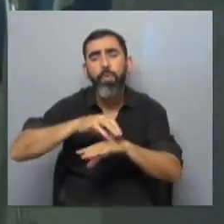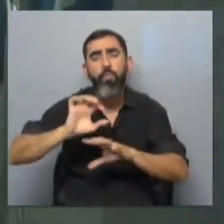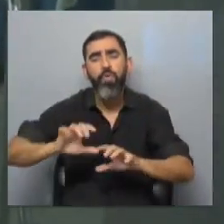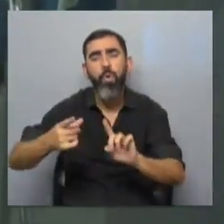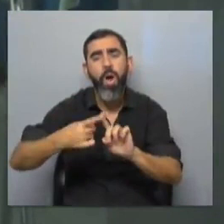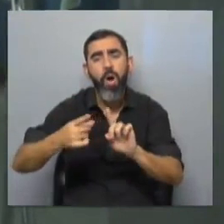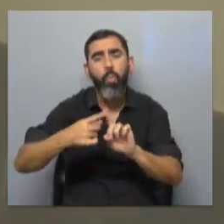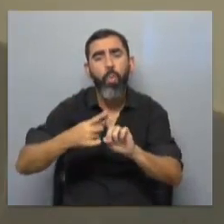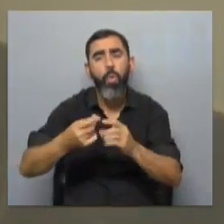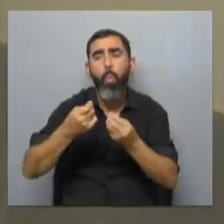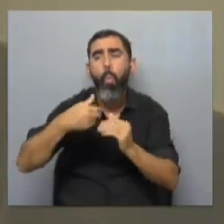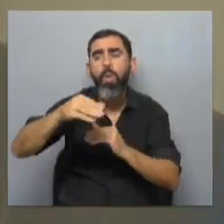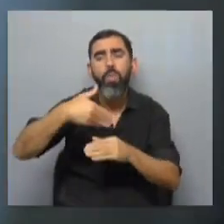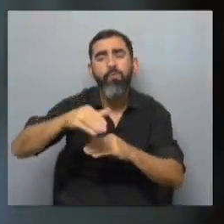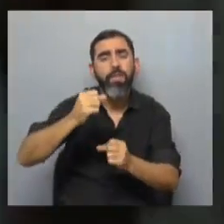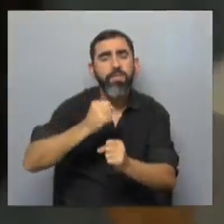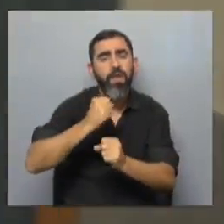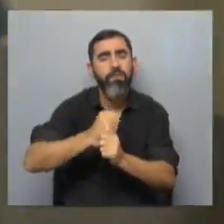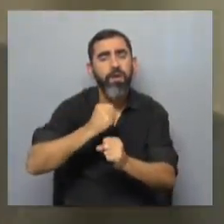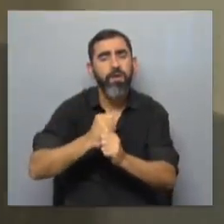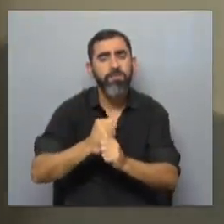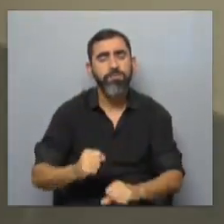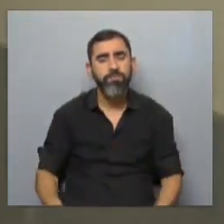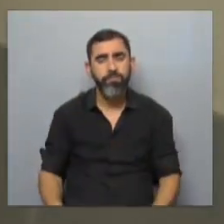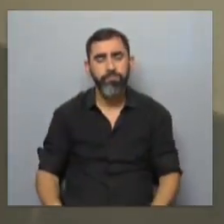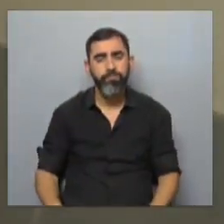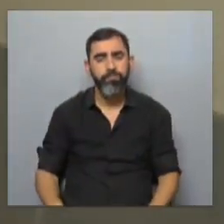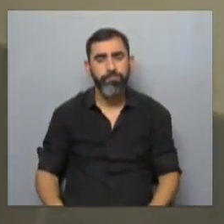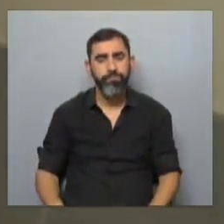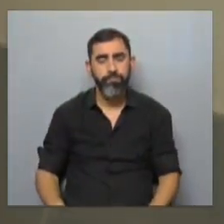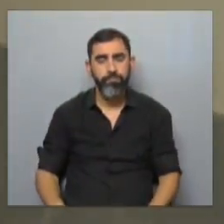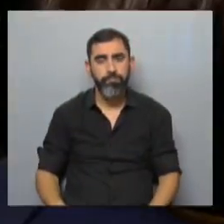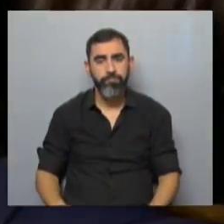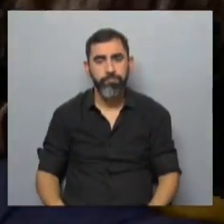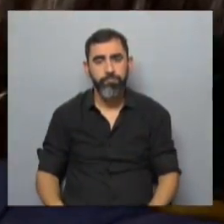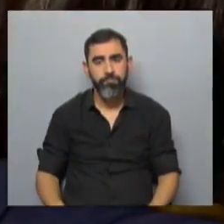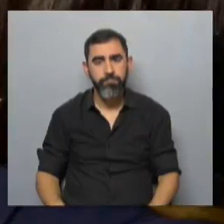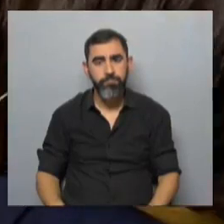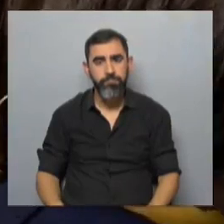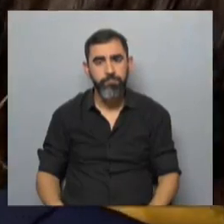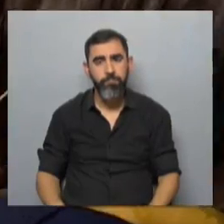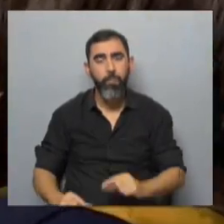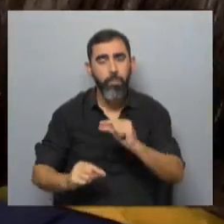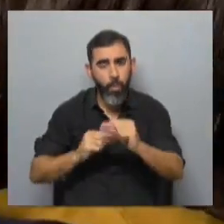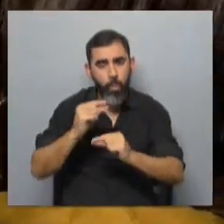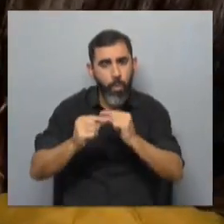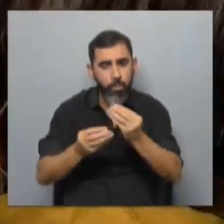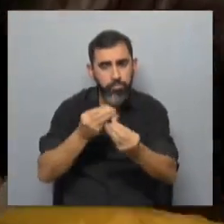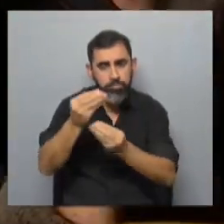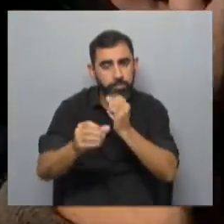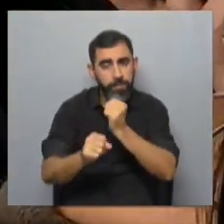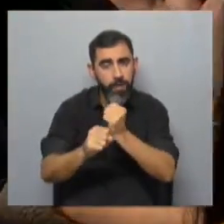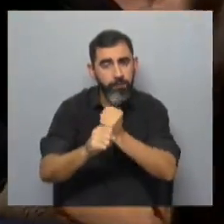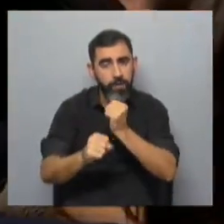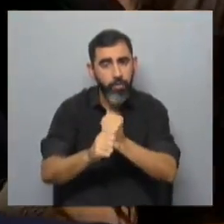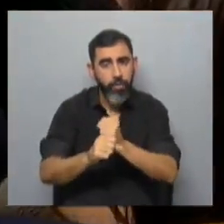acordado? El SMU dice que no se han respetado los plazos, ¿no? No, vienen incorporándose tanto